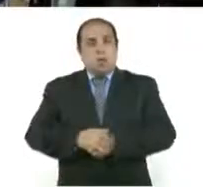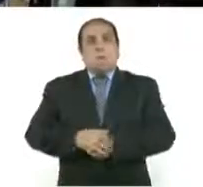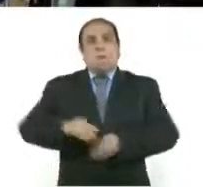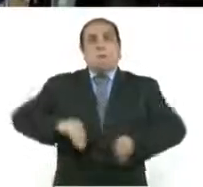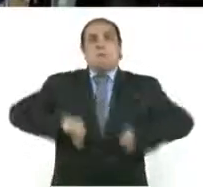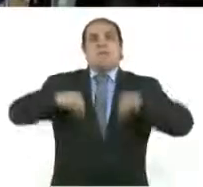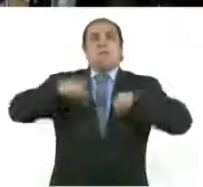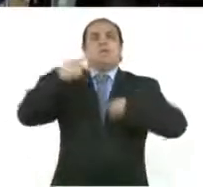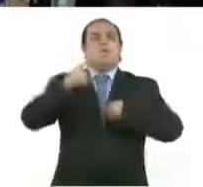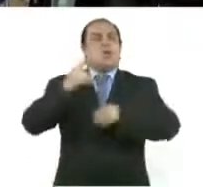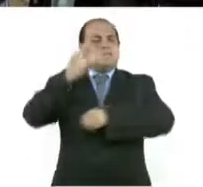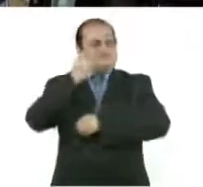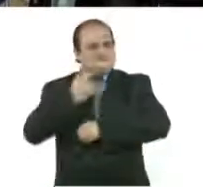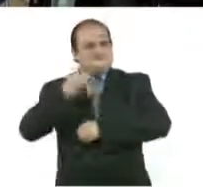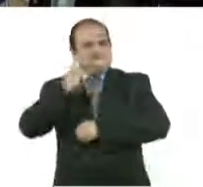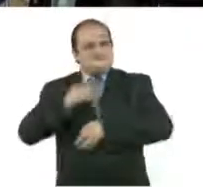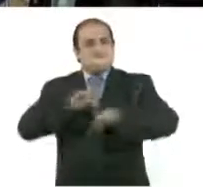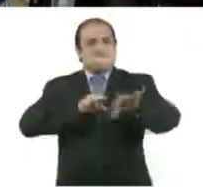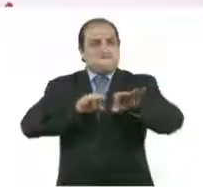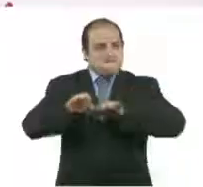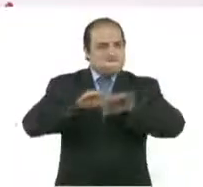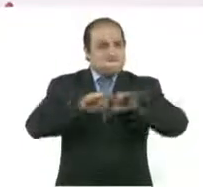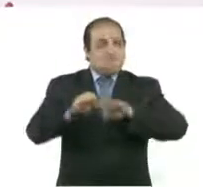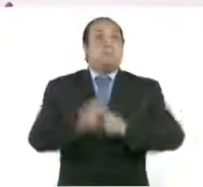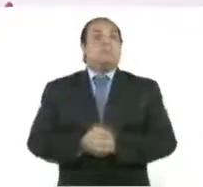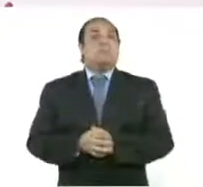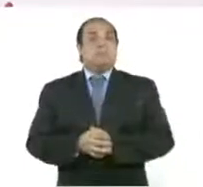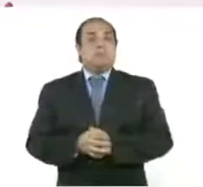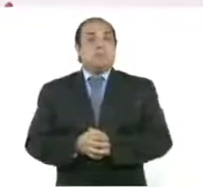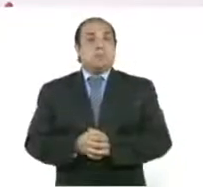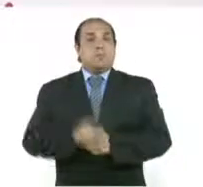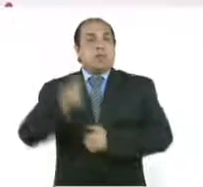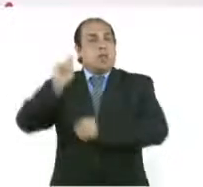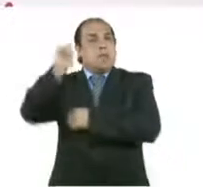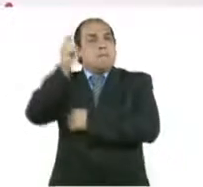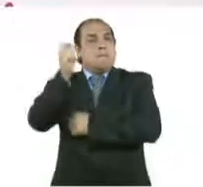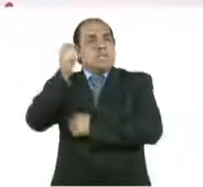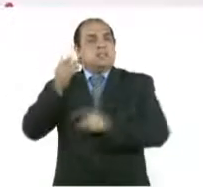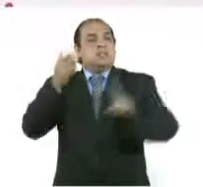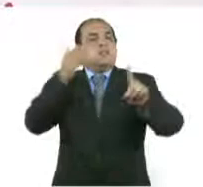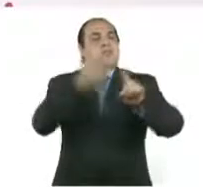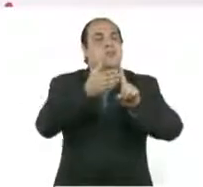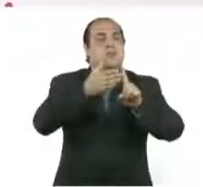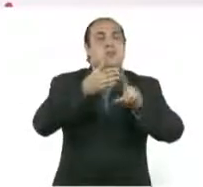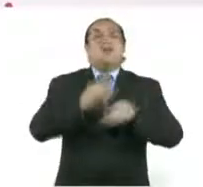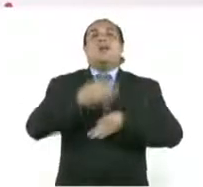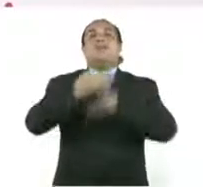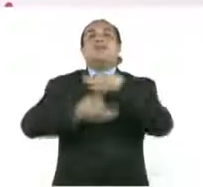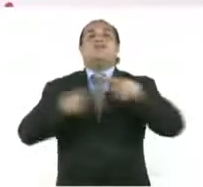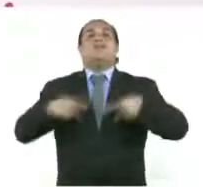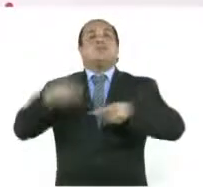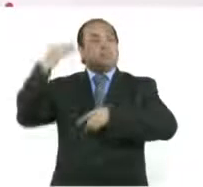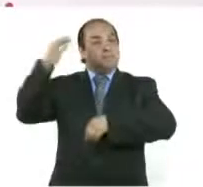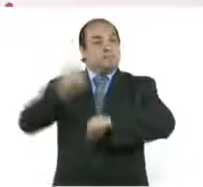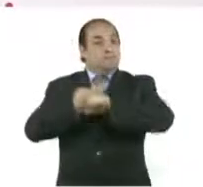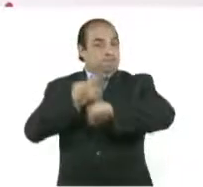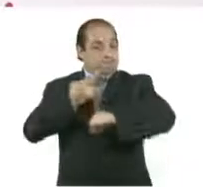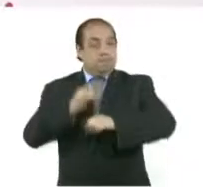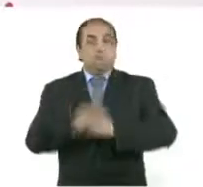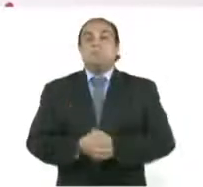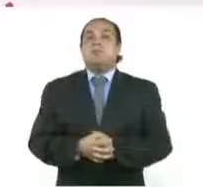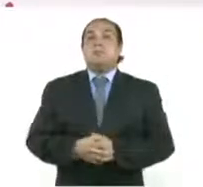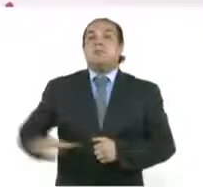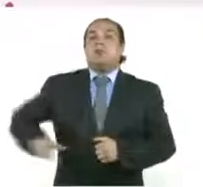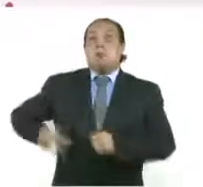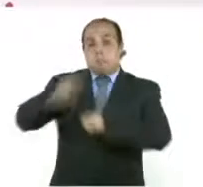de esfuerzo. Esta pensión está dedicada a todos los adultos mayores. El